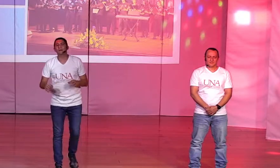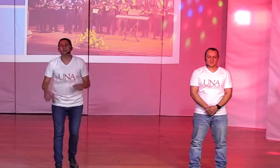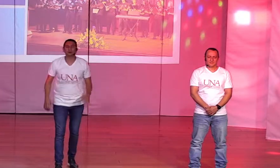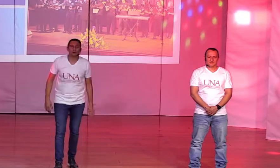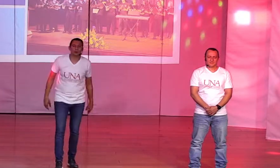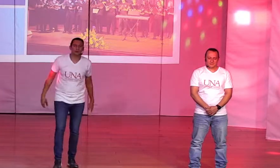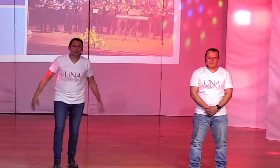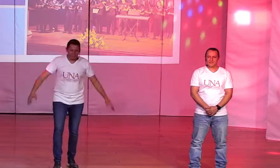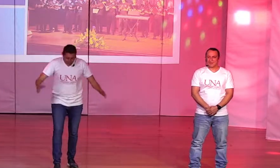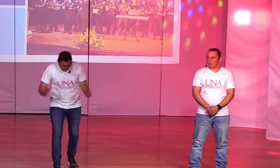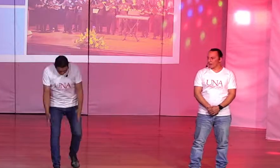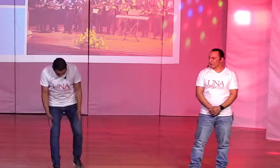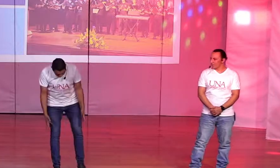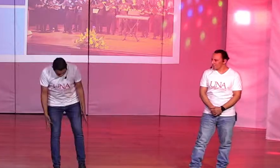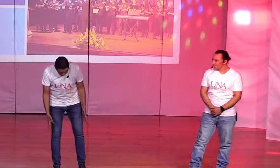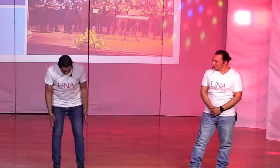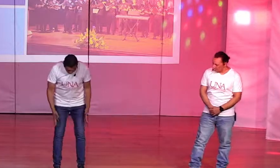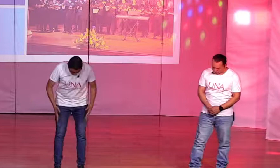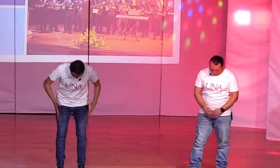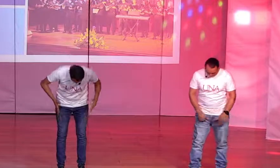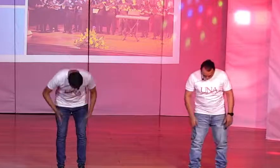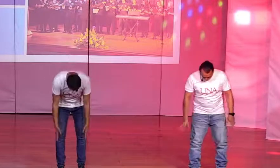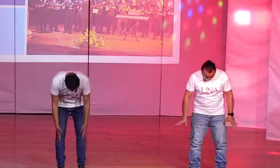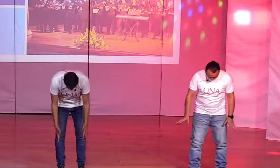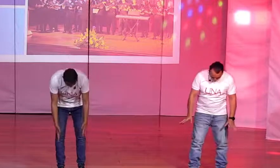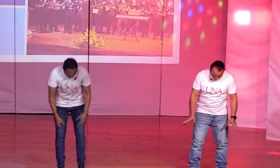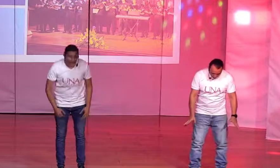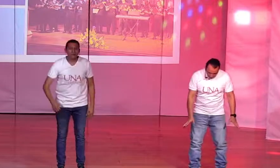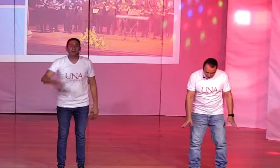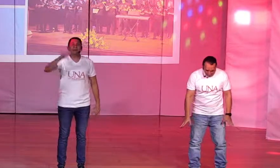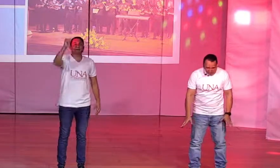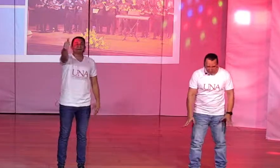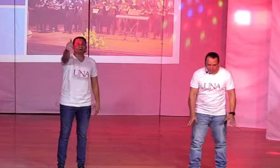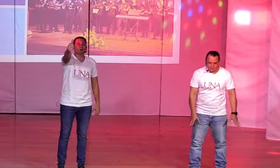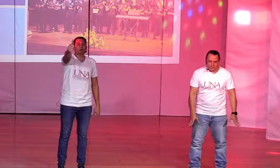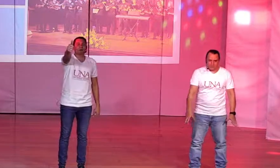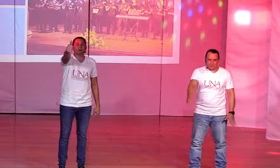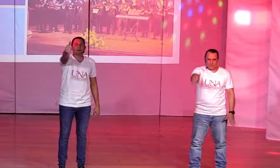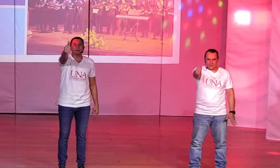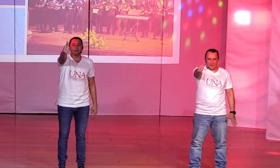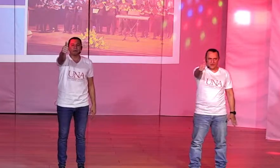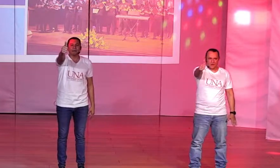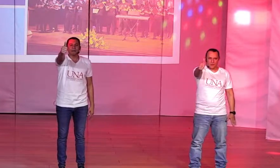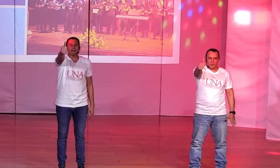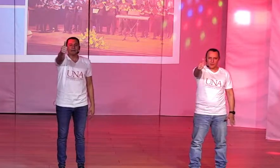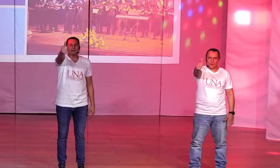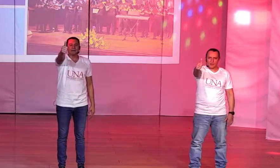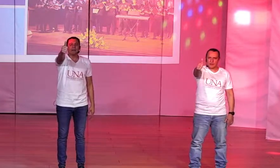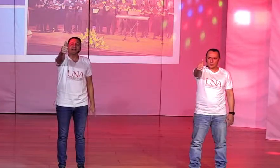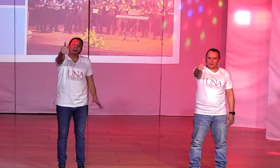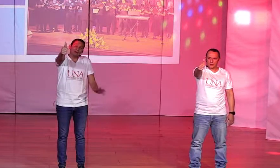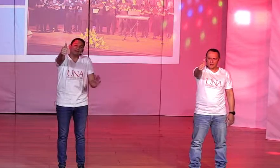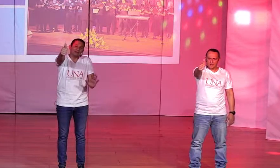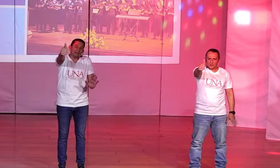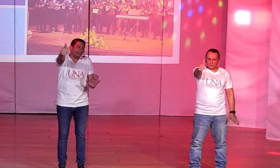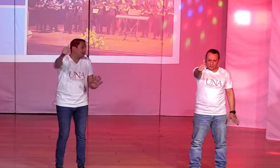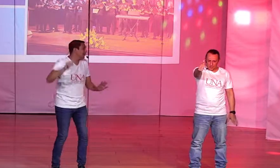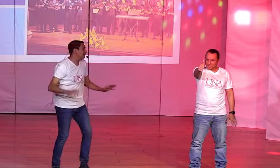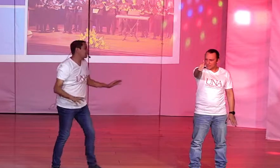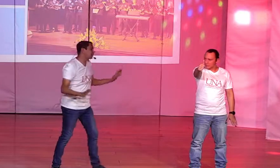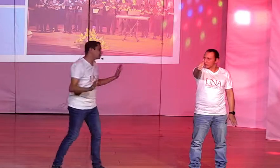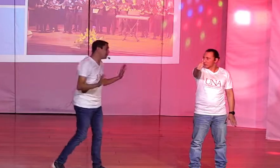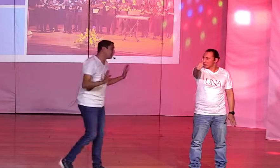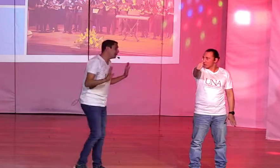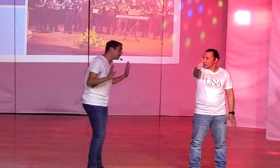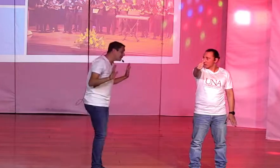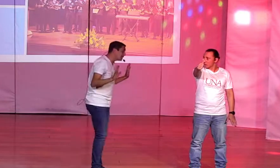pueden abrir sus ojos. Vamos de nuevo, Marito. Vamos de nuevo. Estamos con no los pies ahí. Estamos con el dedo arriba. Arriba, pulgar. Y ahora sí. Ok,